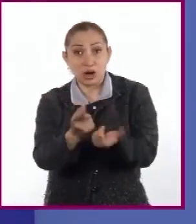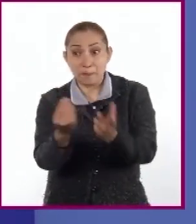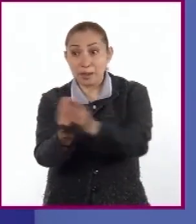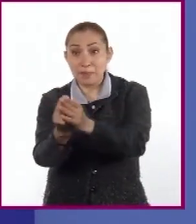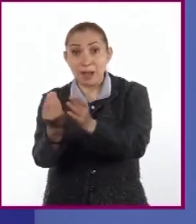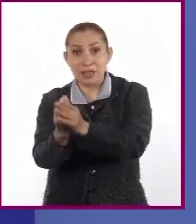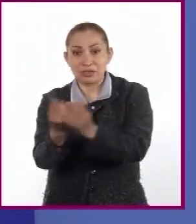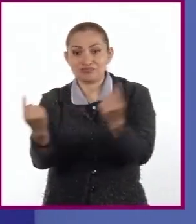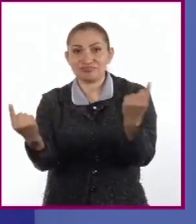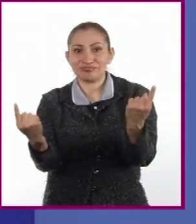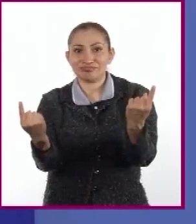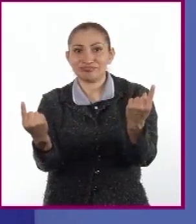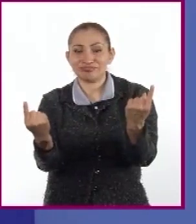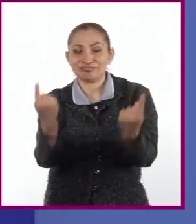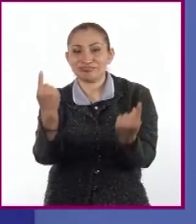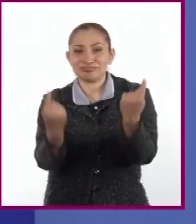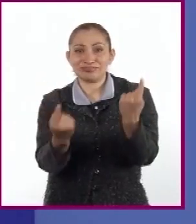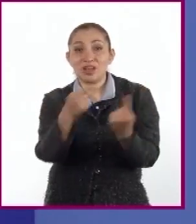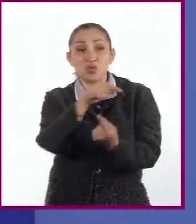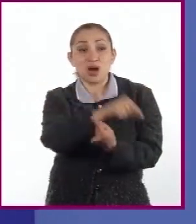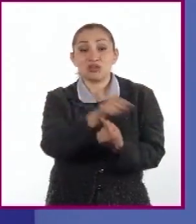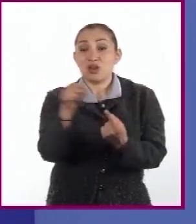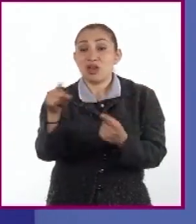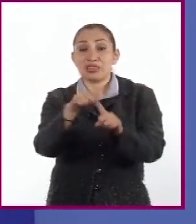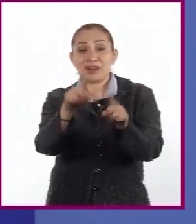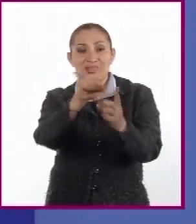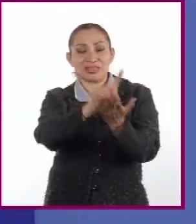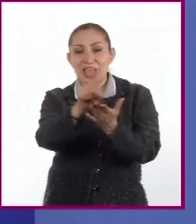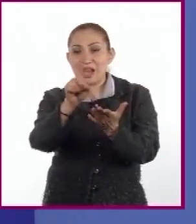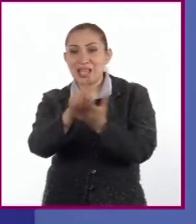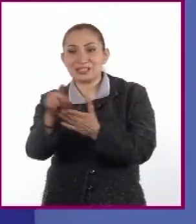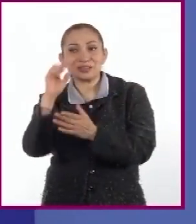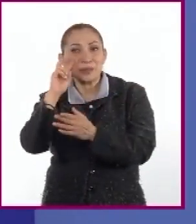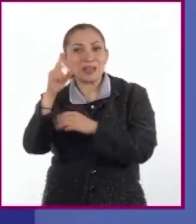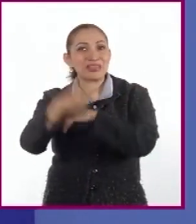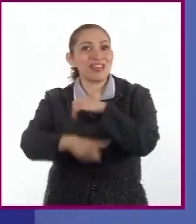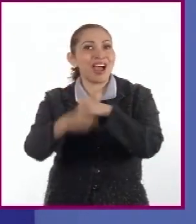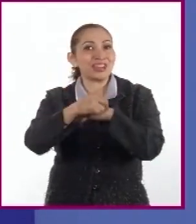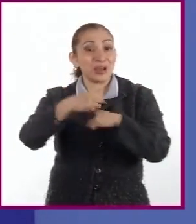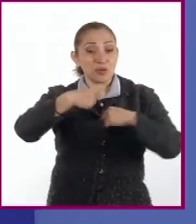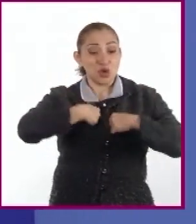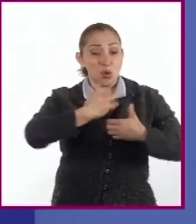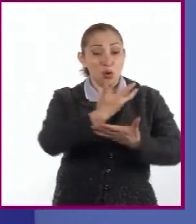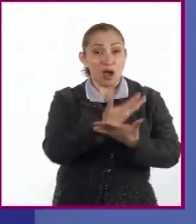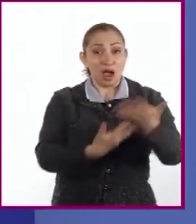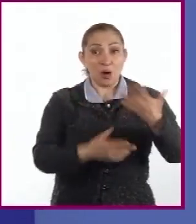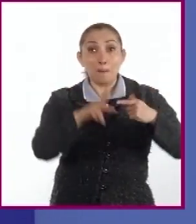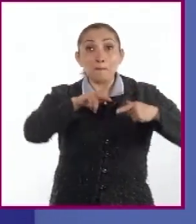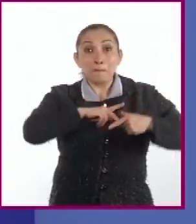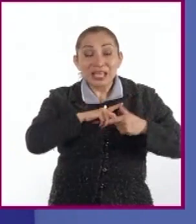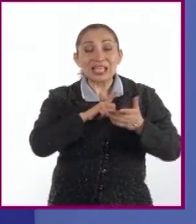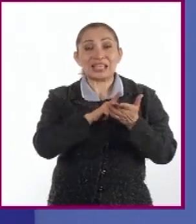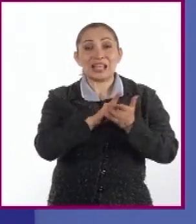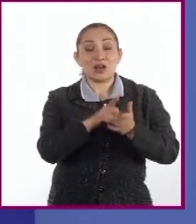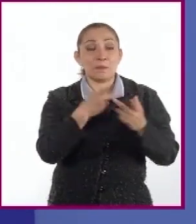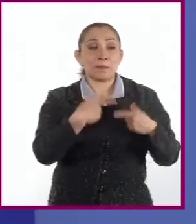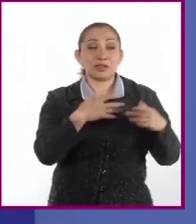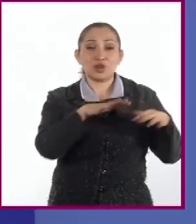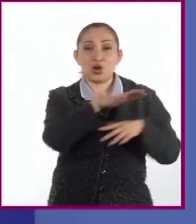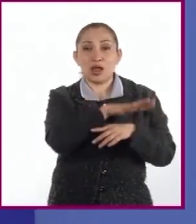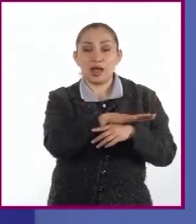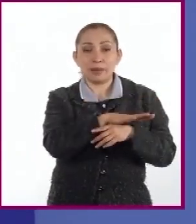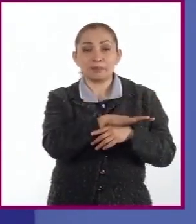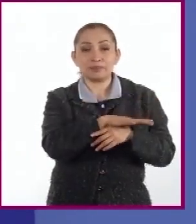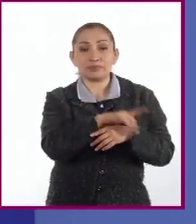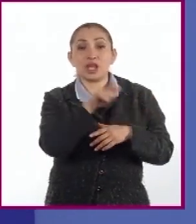privacidad, es decir, cuando el ejercicio de varios derechos se ve afectado por la acción de una o varias personas. En este